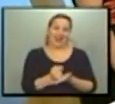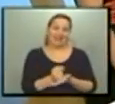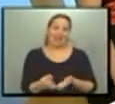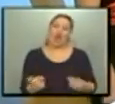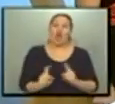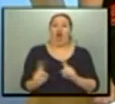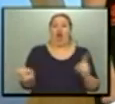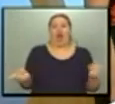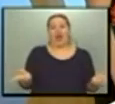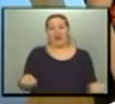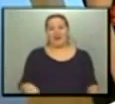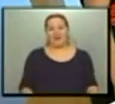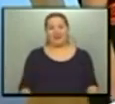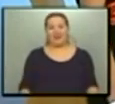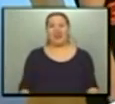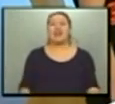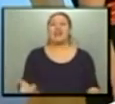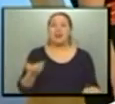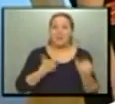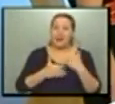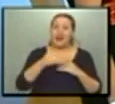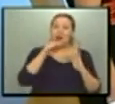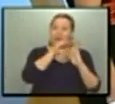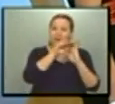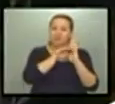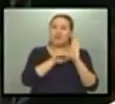Mariano, a ver, explícame justamente todos estos